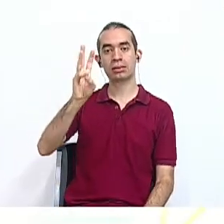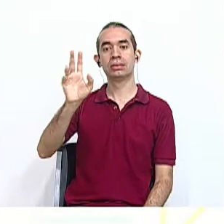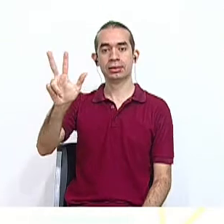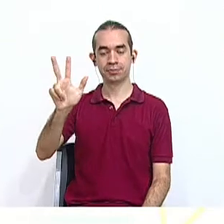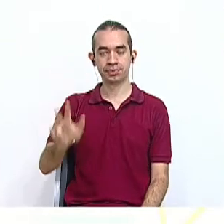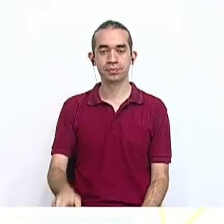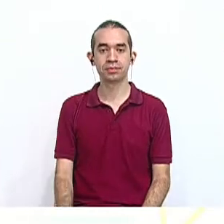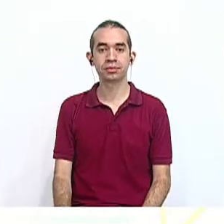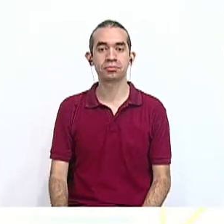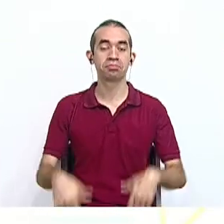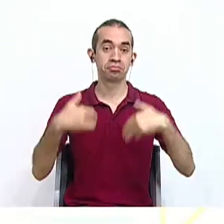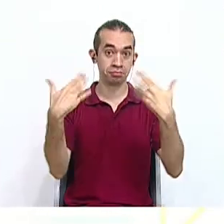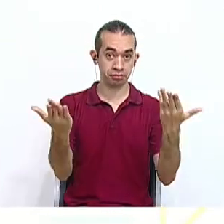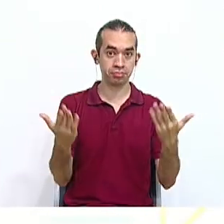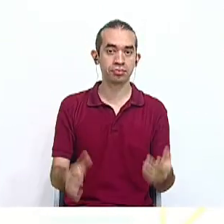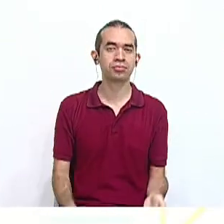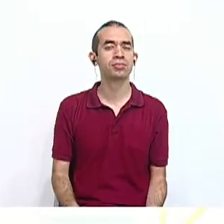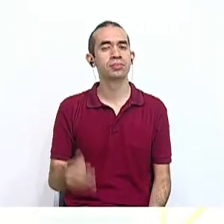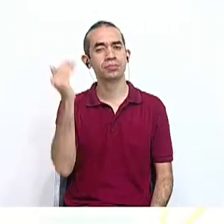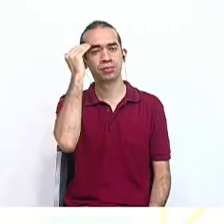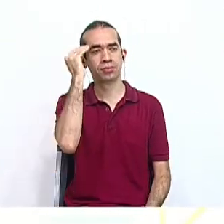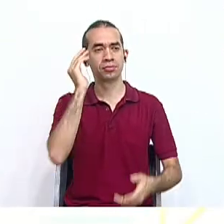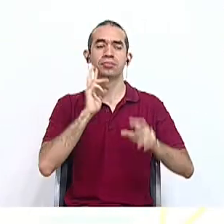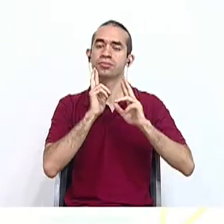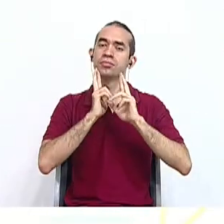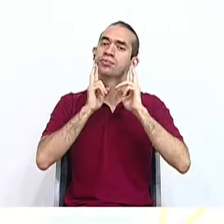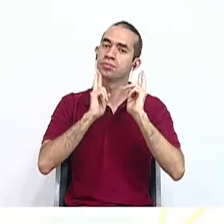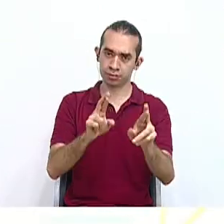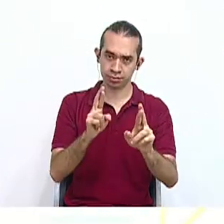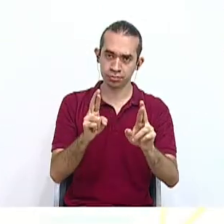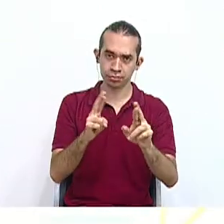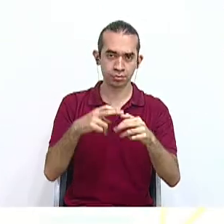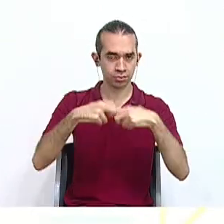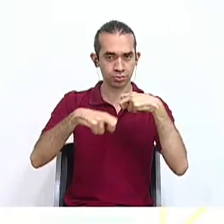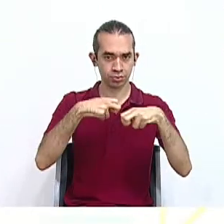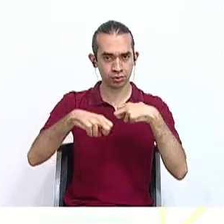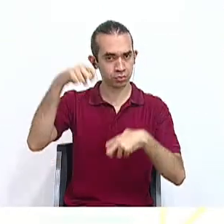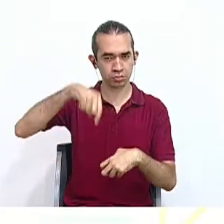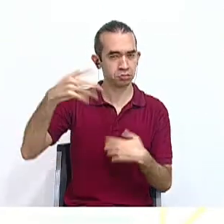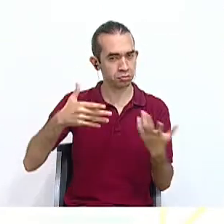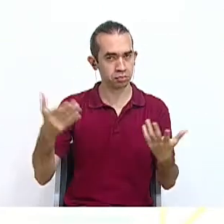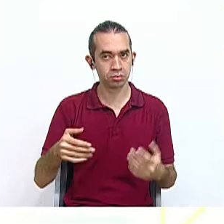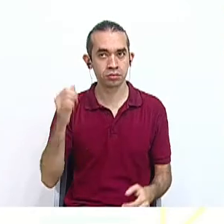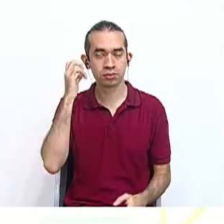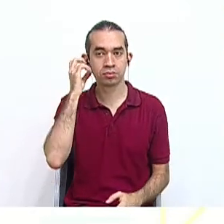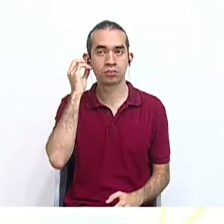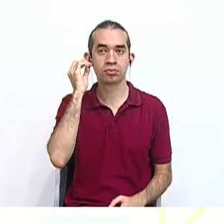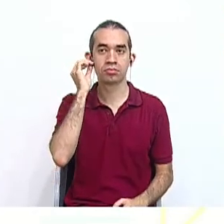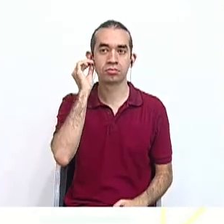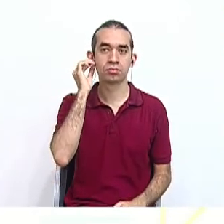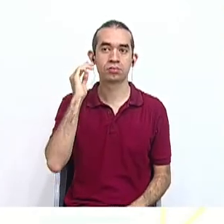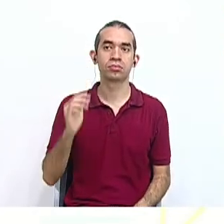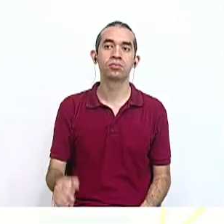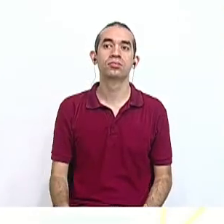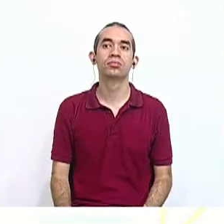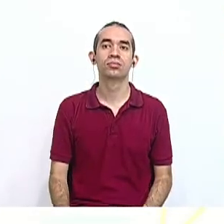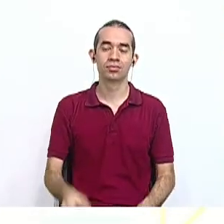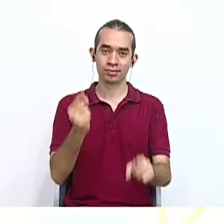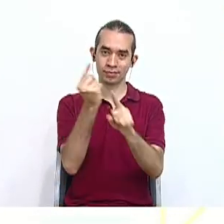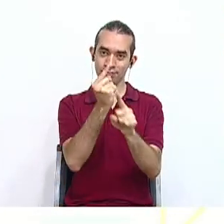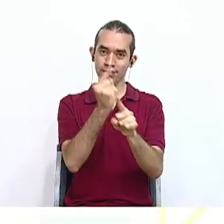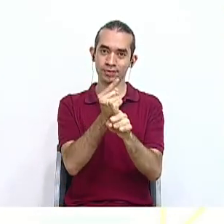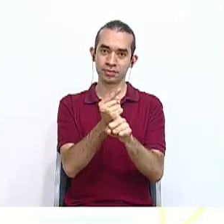12,63. Entonces, ¿qué respuesta podemos dar a nuestro problema del día de hoy? Vamos a ver,